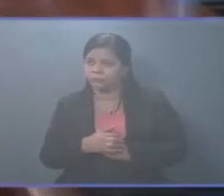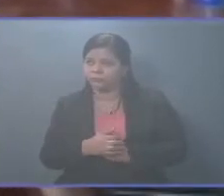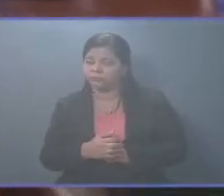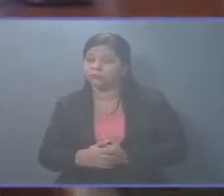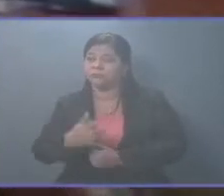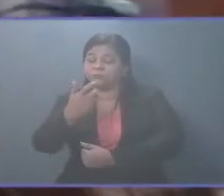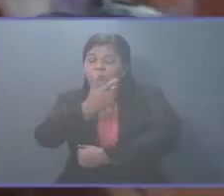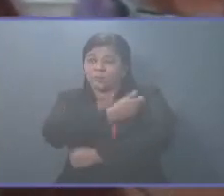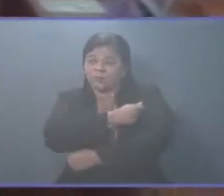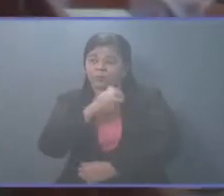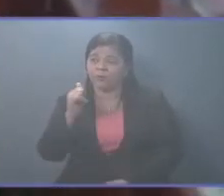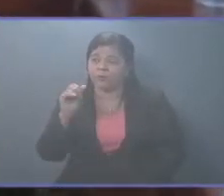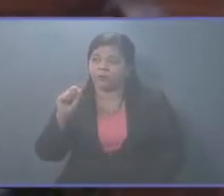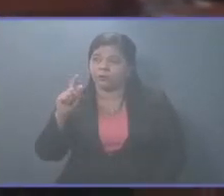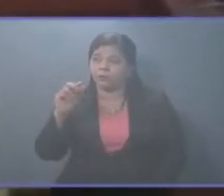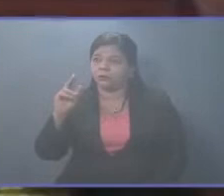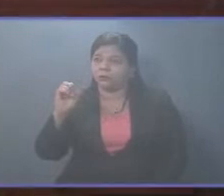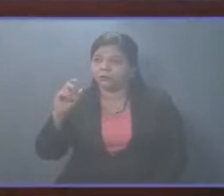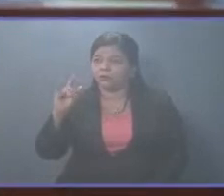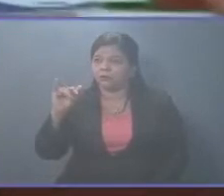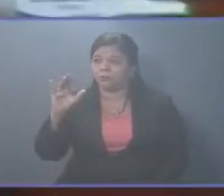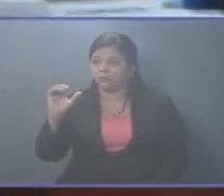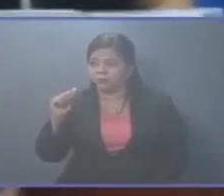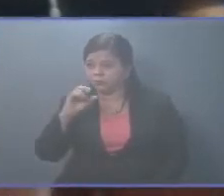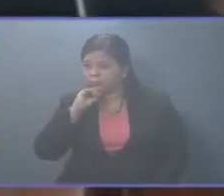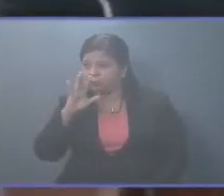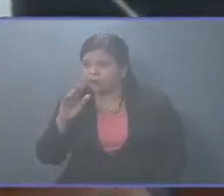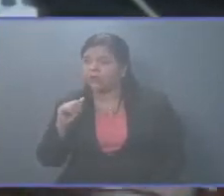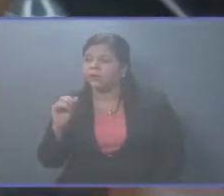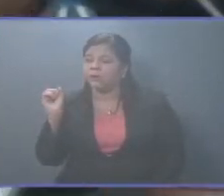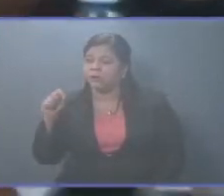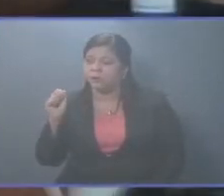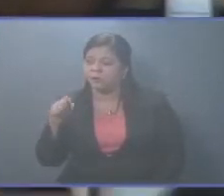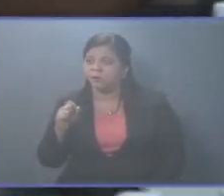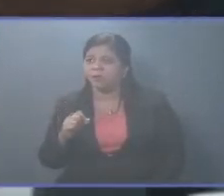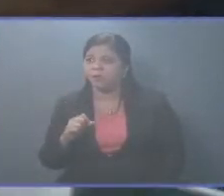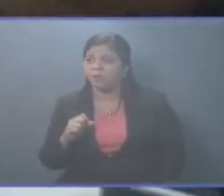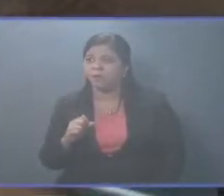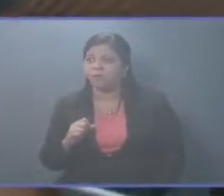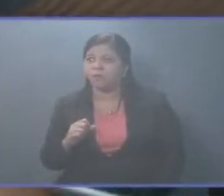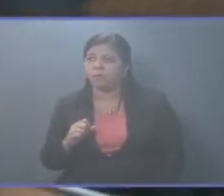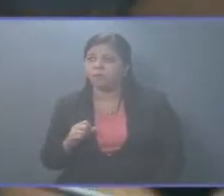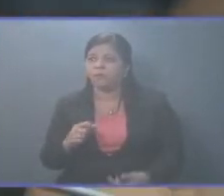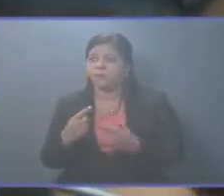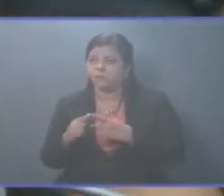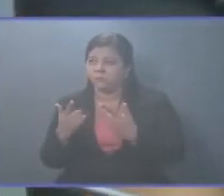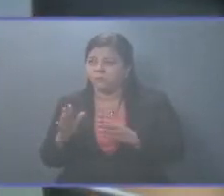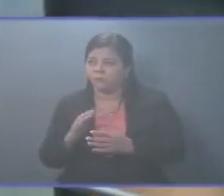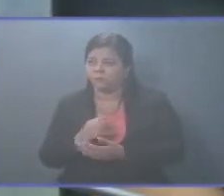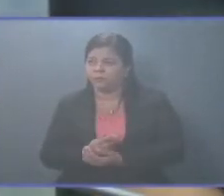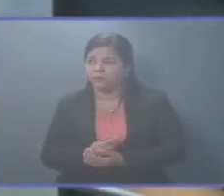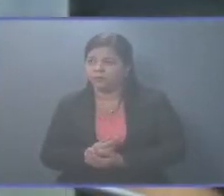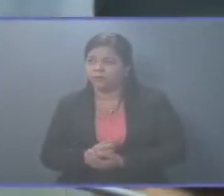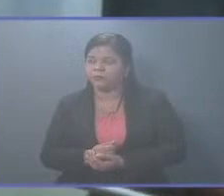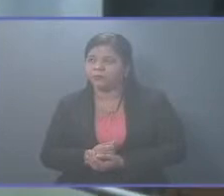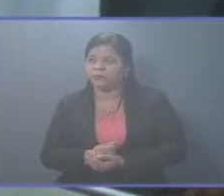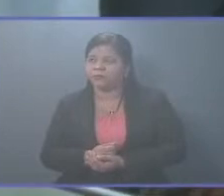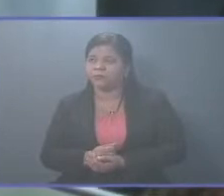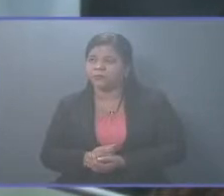vacuna de AstraZeneca será hasta en abril que se dará el aval. ¿Es así? ¿O ya está?